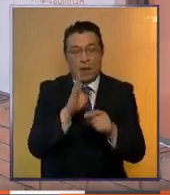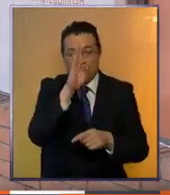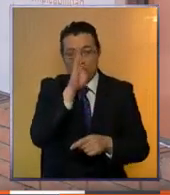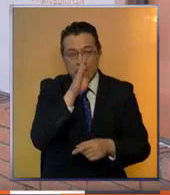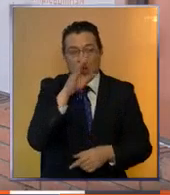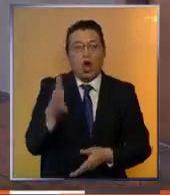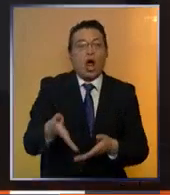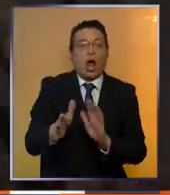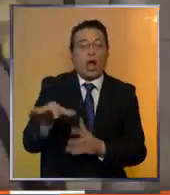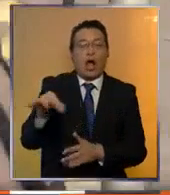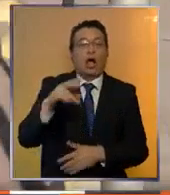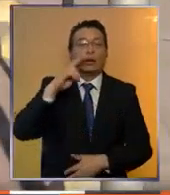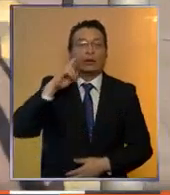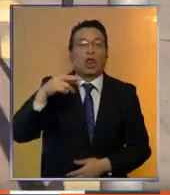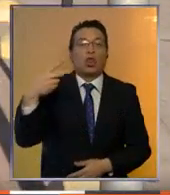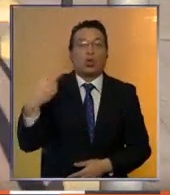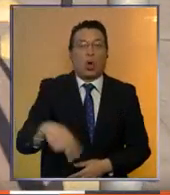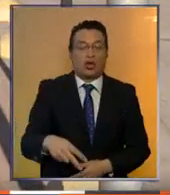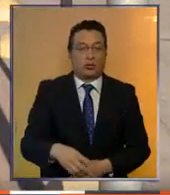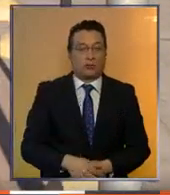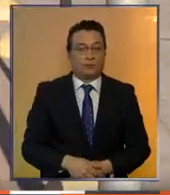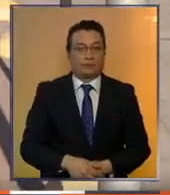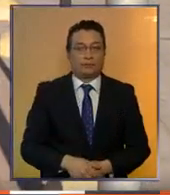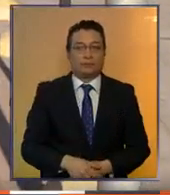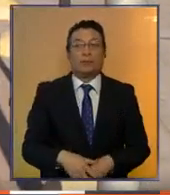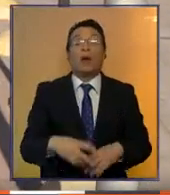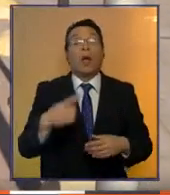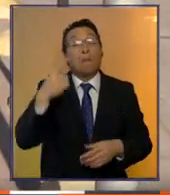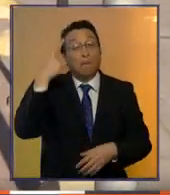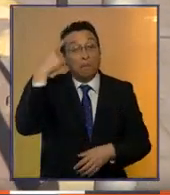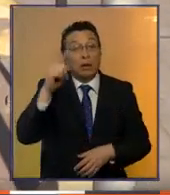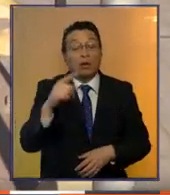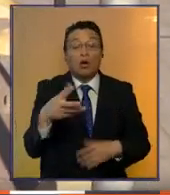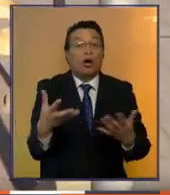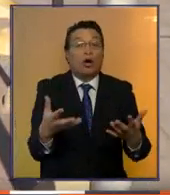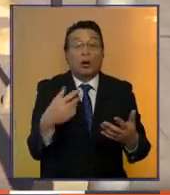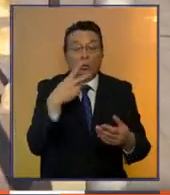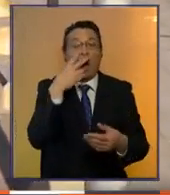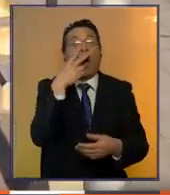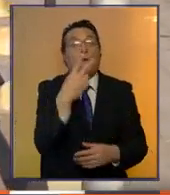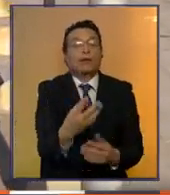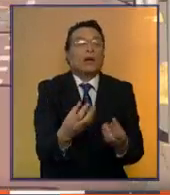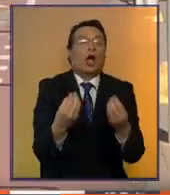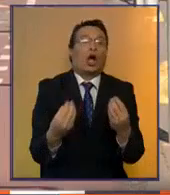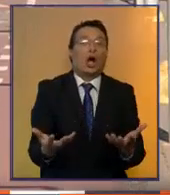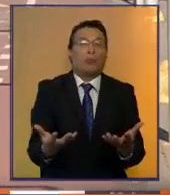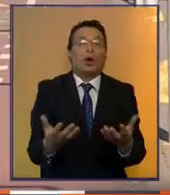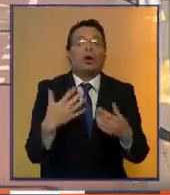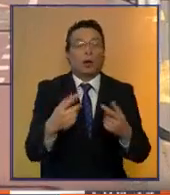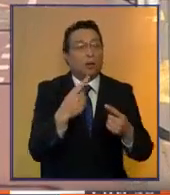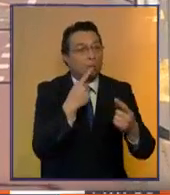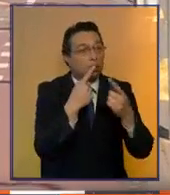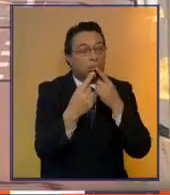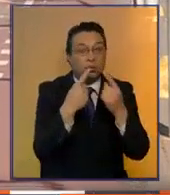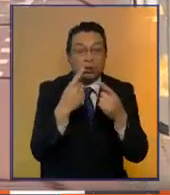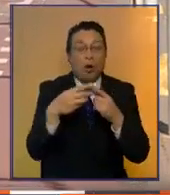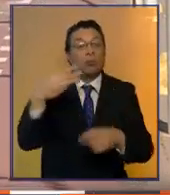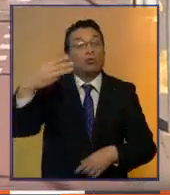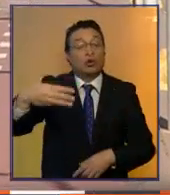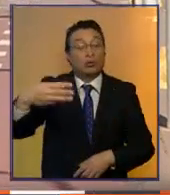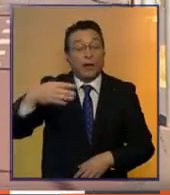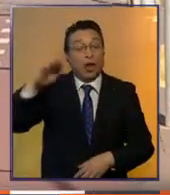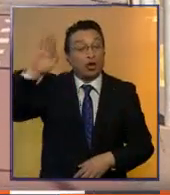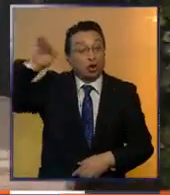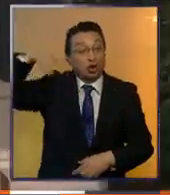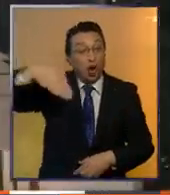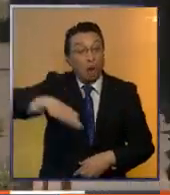vagabundos o sin dueños en la práctica algo que está por verse de que consultados al respecto al municipio de tomei